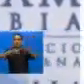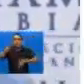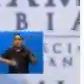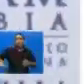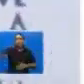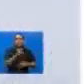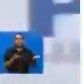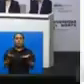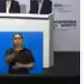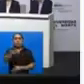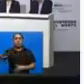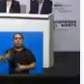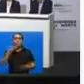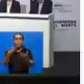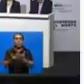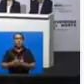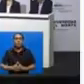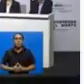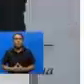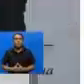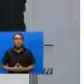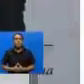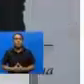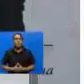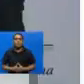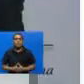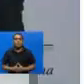al servicio de la ciudadanía. Gracias, mi amor. Muchas gracias, señor.